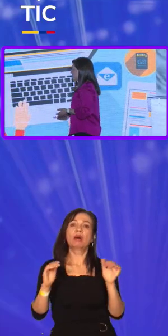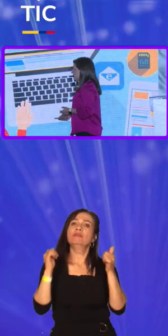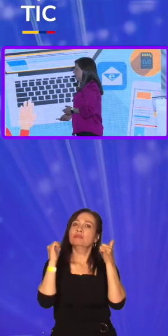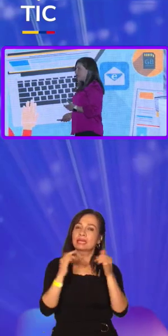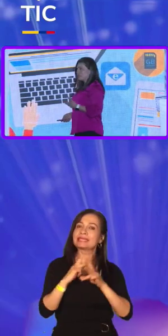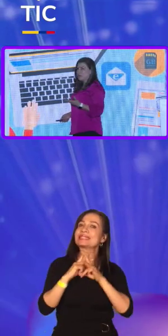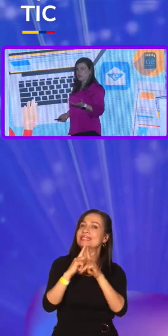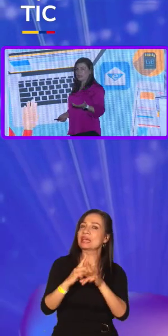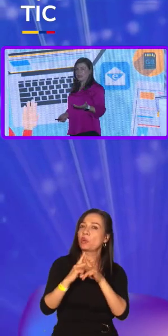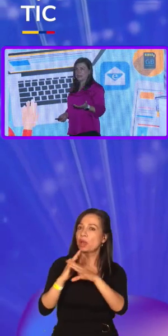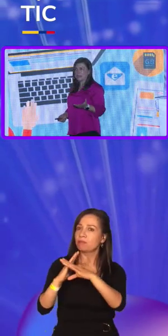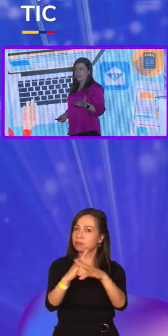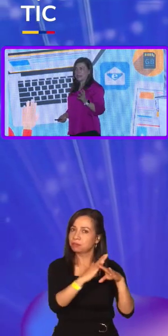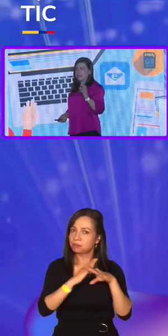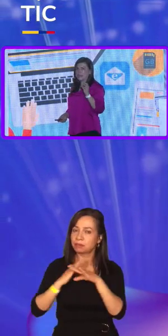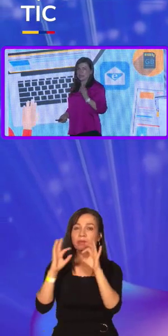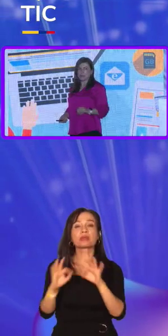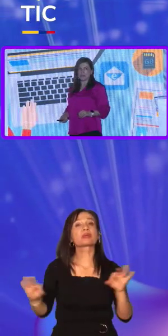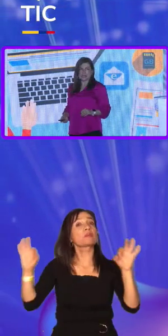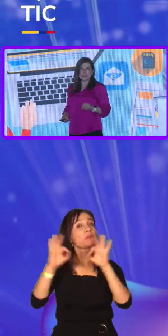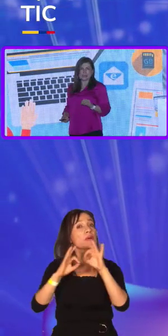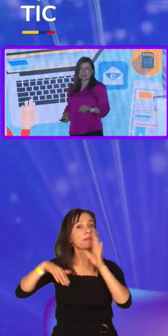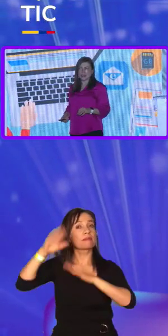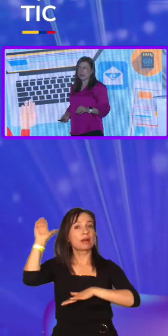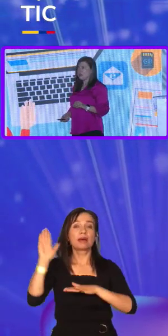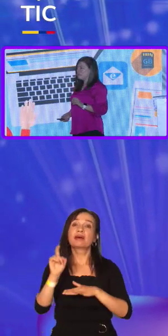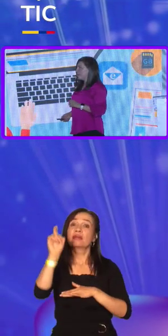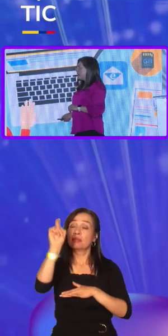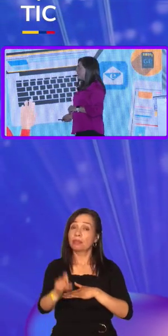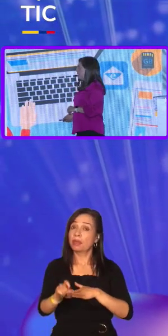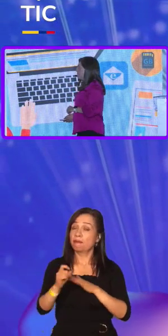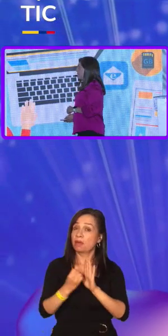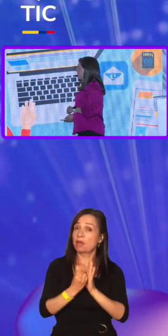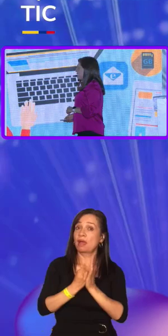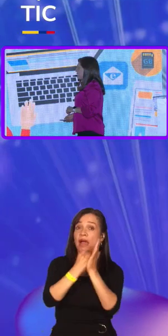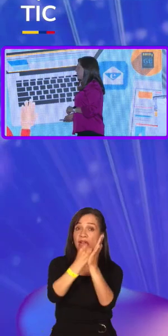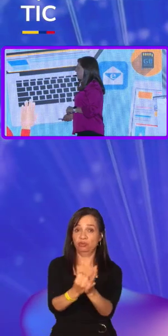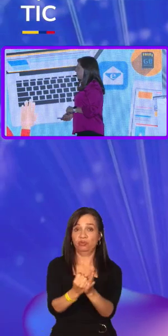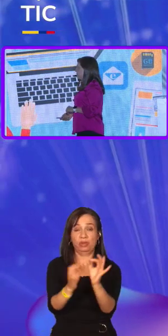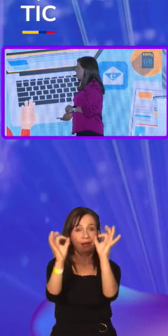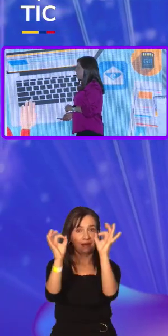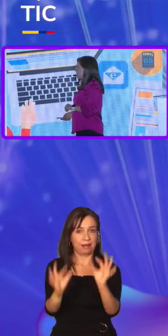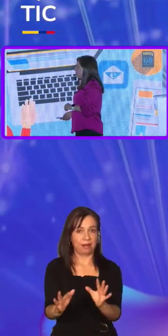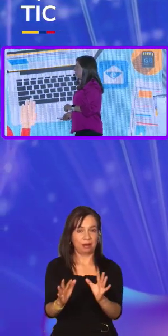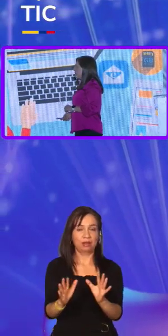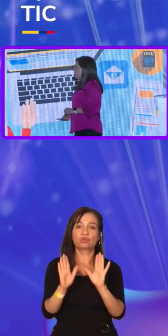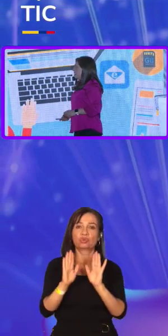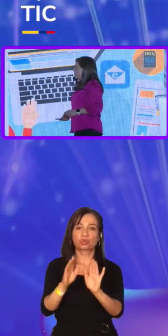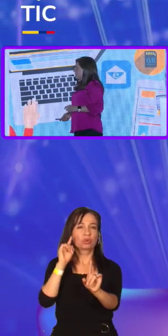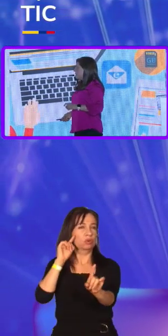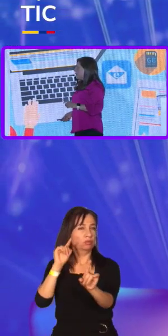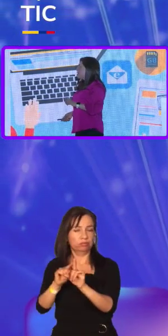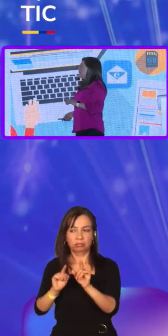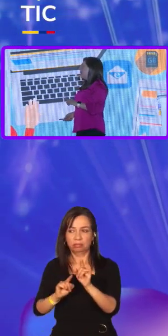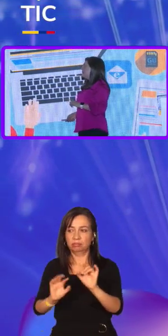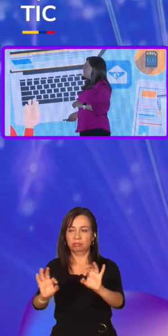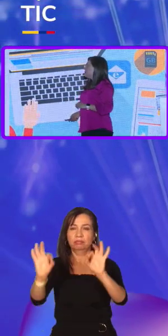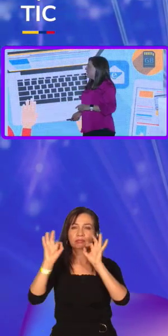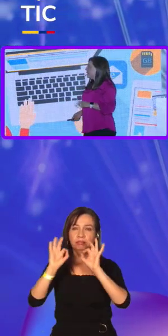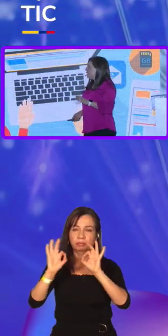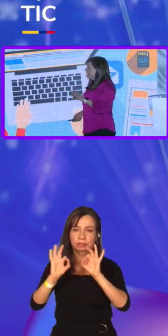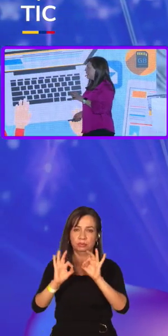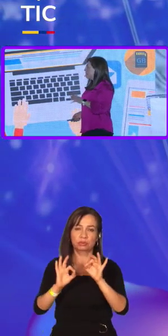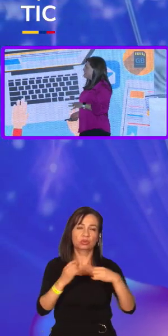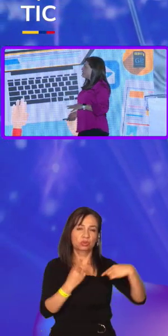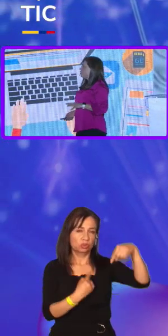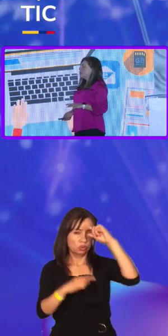los pilares más importantes y que necesitamos garantizar para lograr el éxito del destino turístico